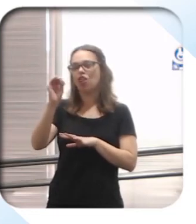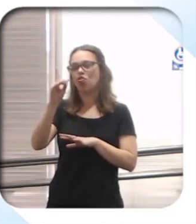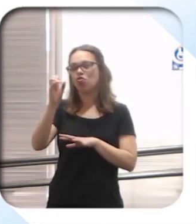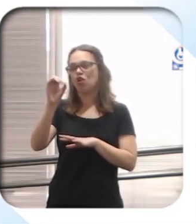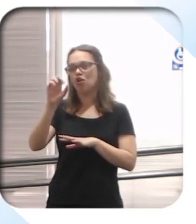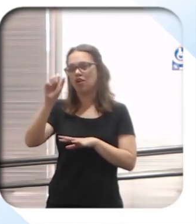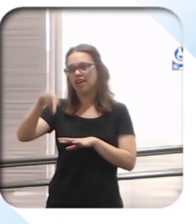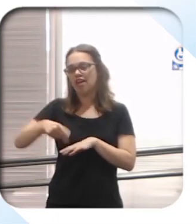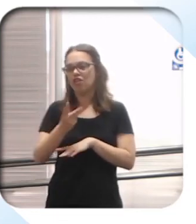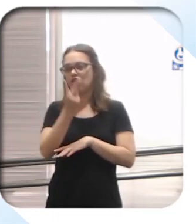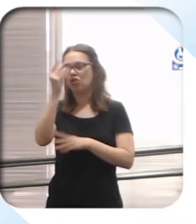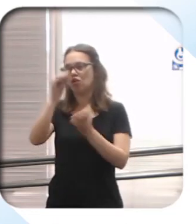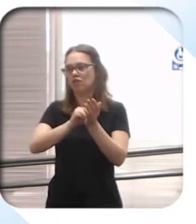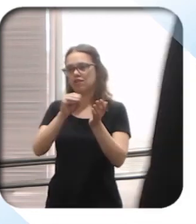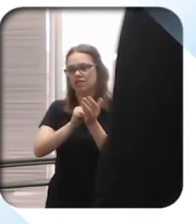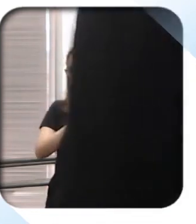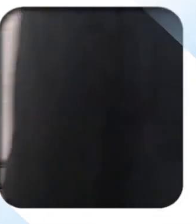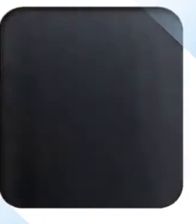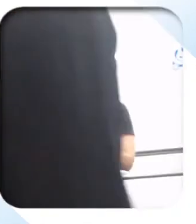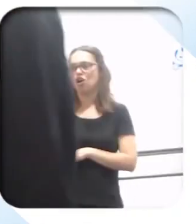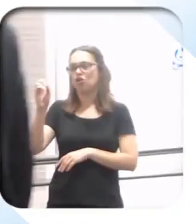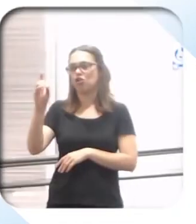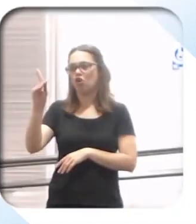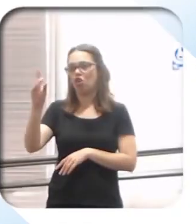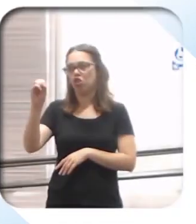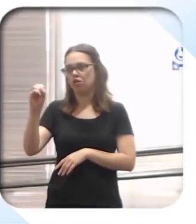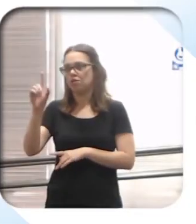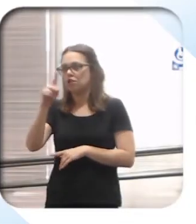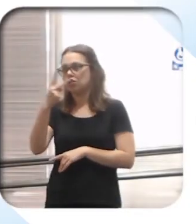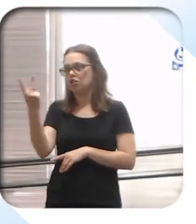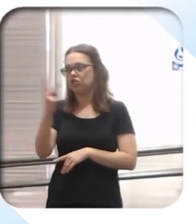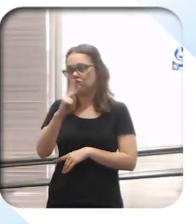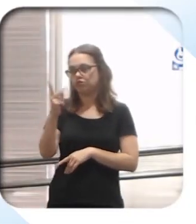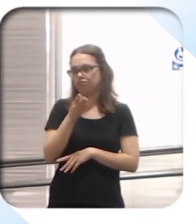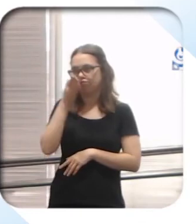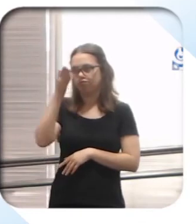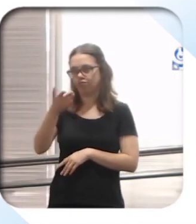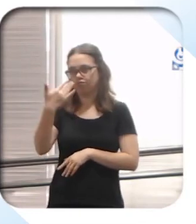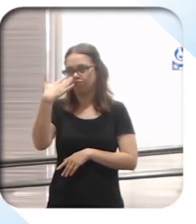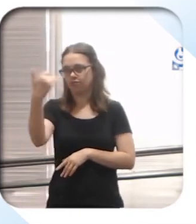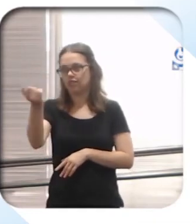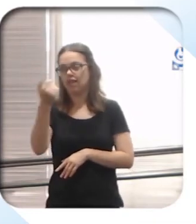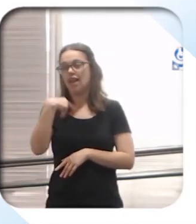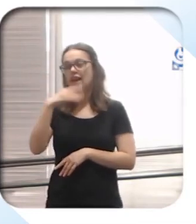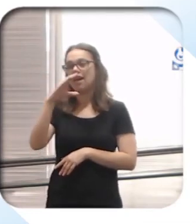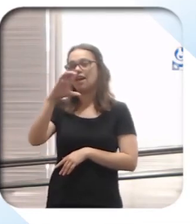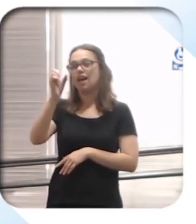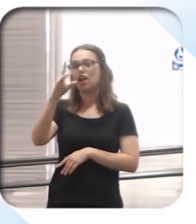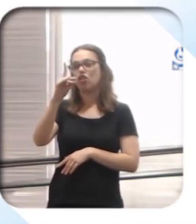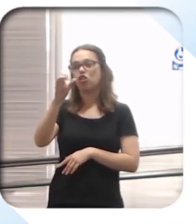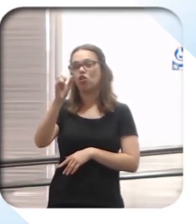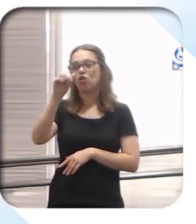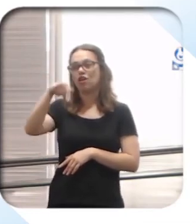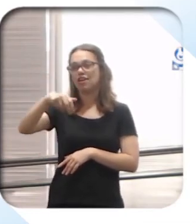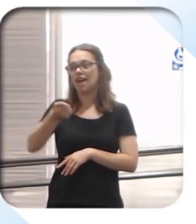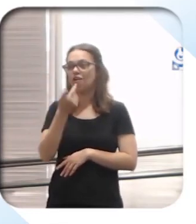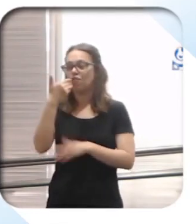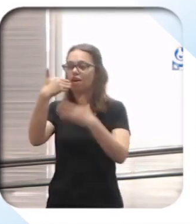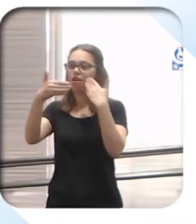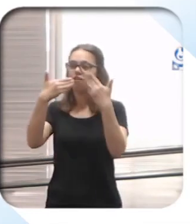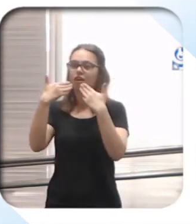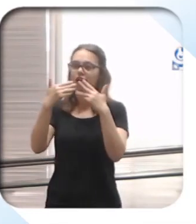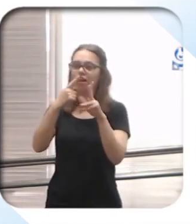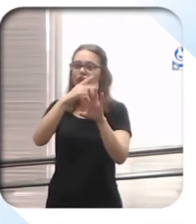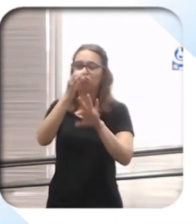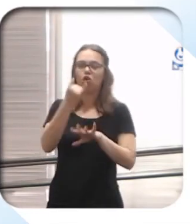de ir dos veces. Tuve que ir a Cardona y a Rodó porque me convocaron de los dos lados. En Cardona fui especialmente a dar todo